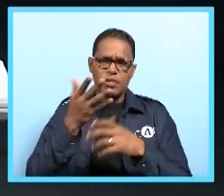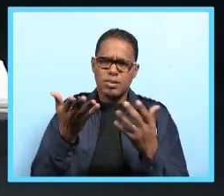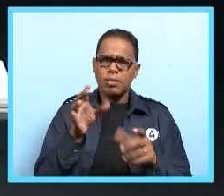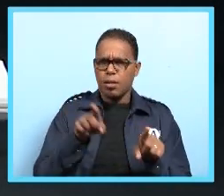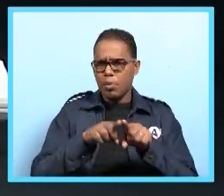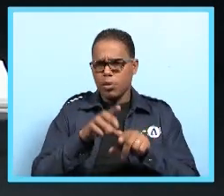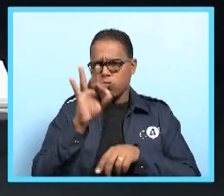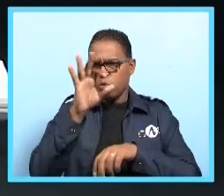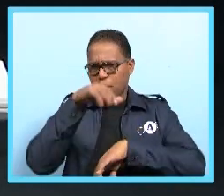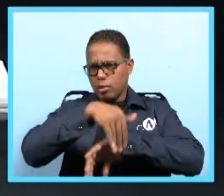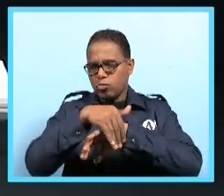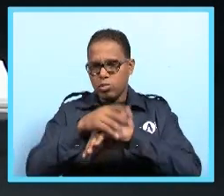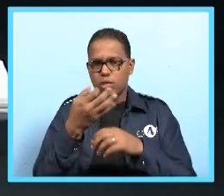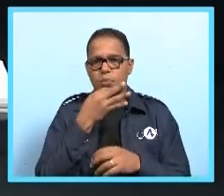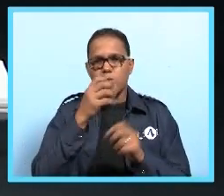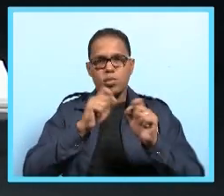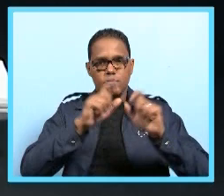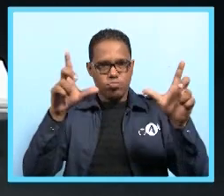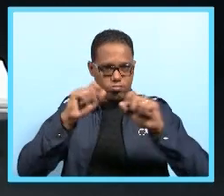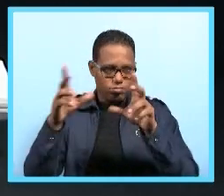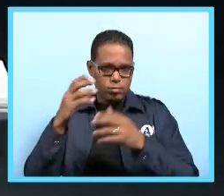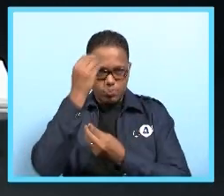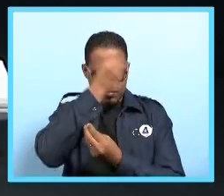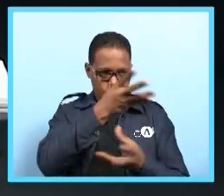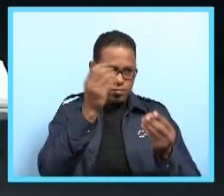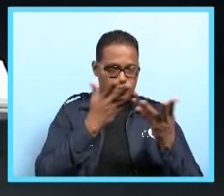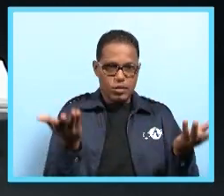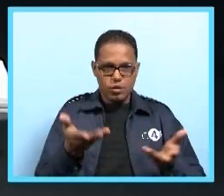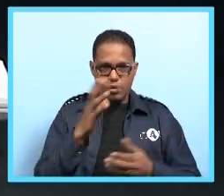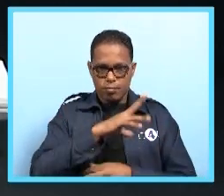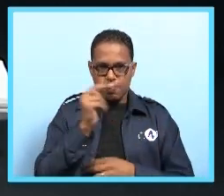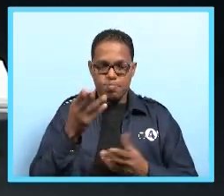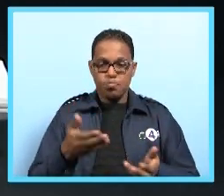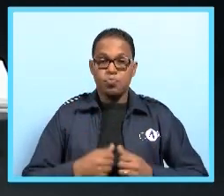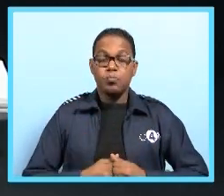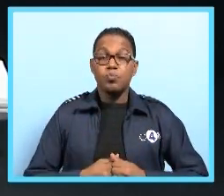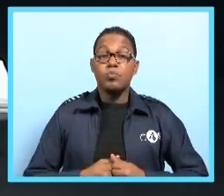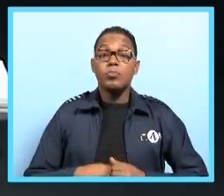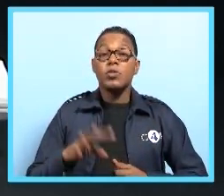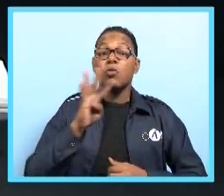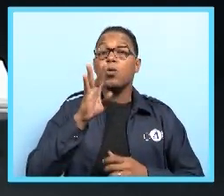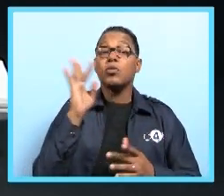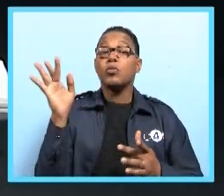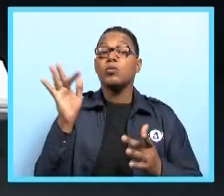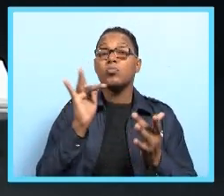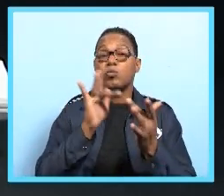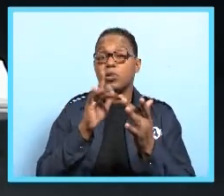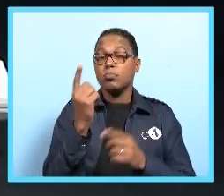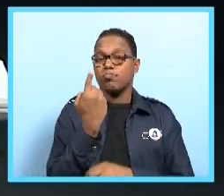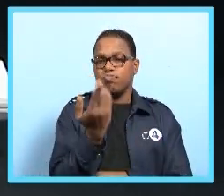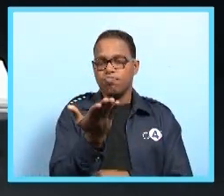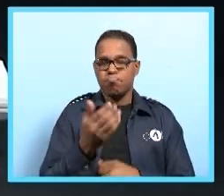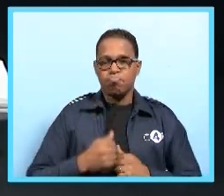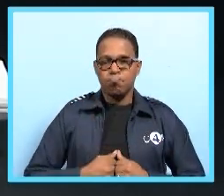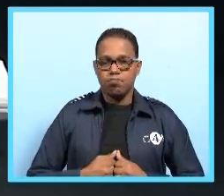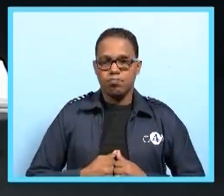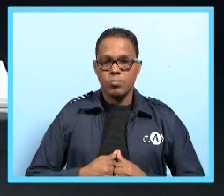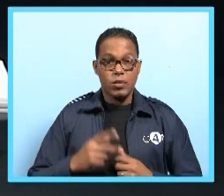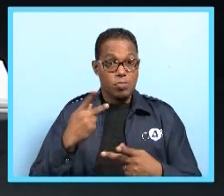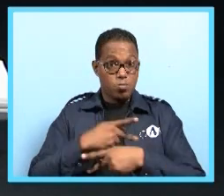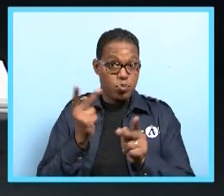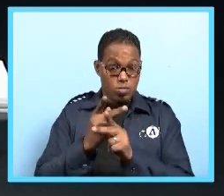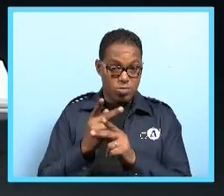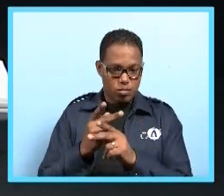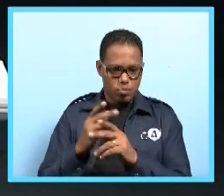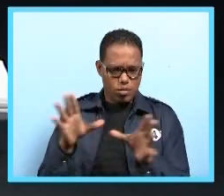a las 9 de la noche, que son nuestras próximas emisiones informativas de Central de Noticias. Por supuesto, el 4 siempre conecta. Varios productos de la